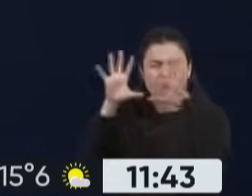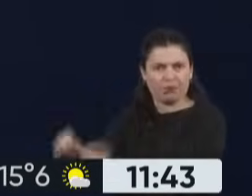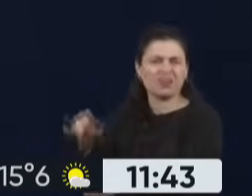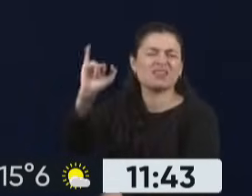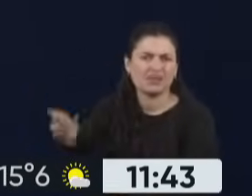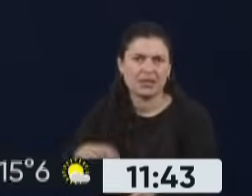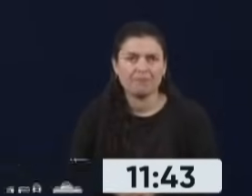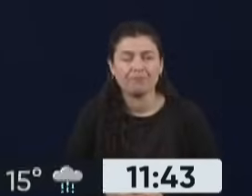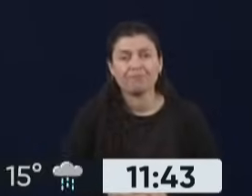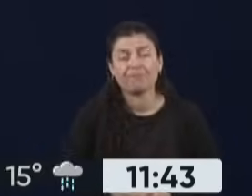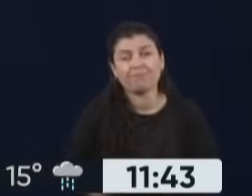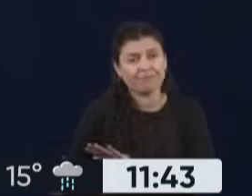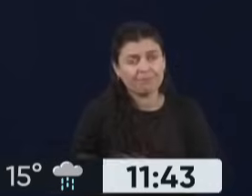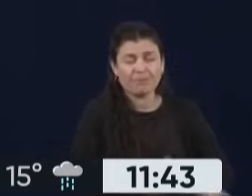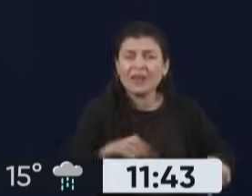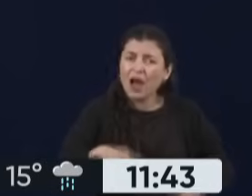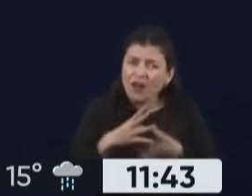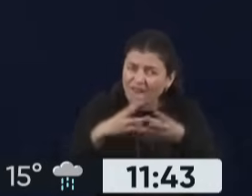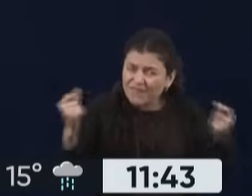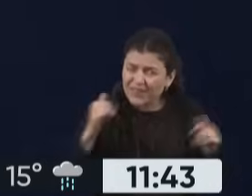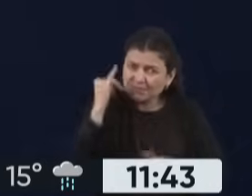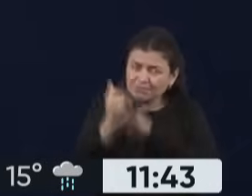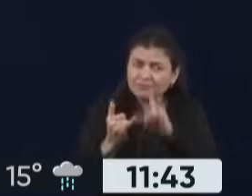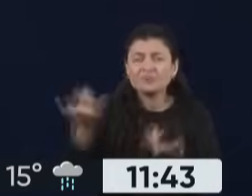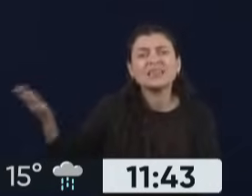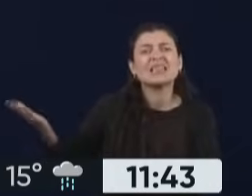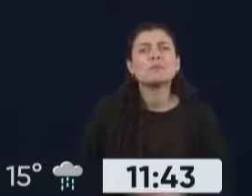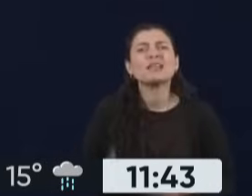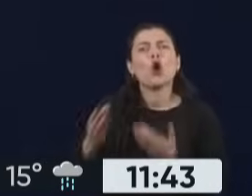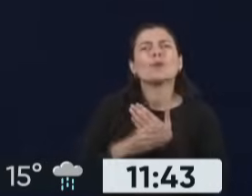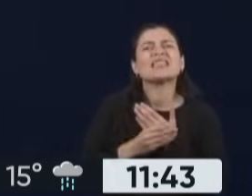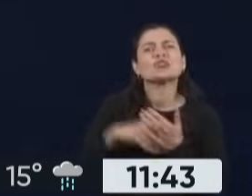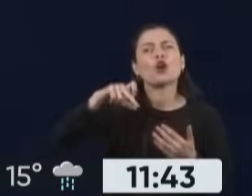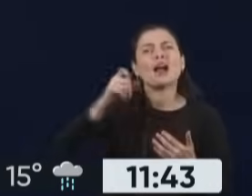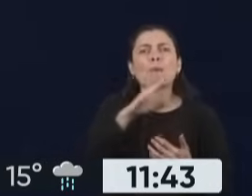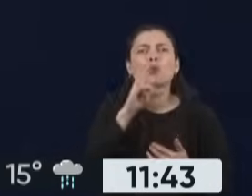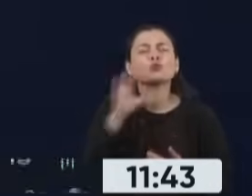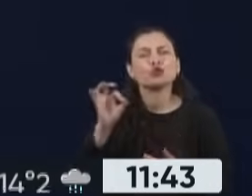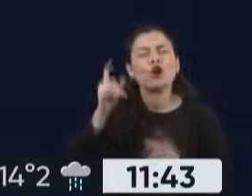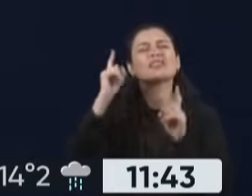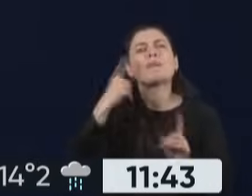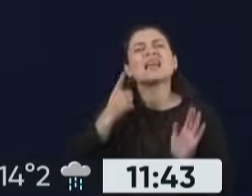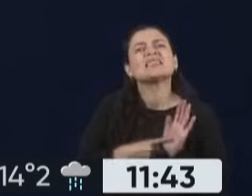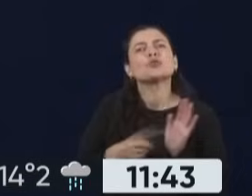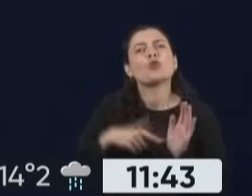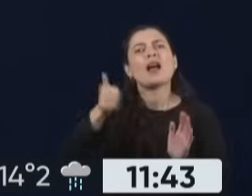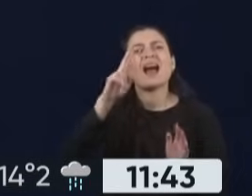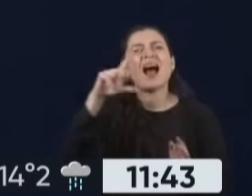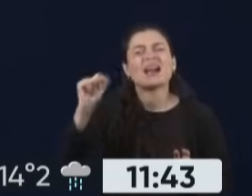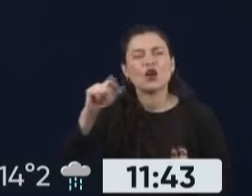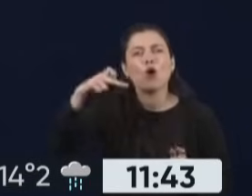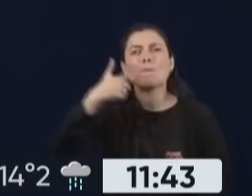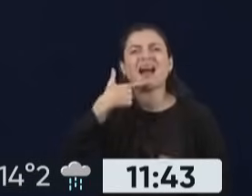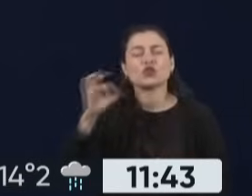a continuación invito al ministro de Economía, Luis Caputo, al titular del ARCA, Juan